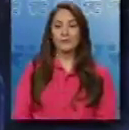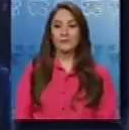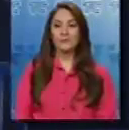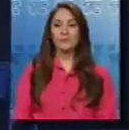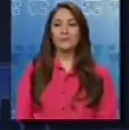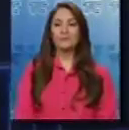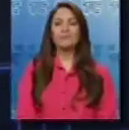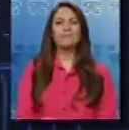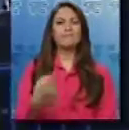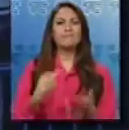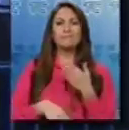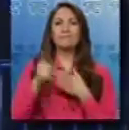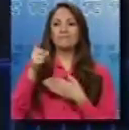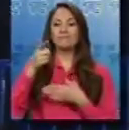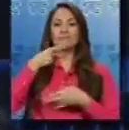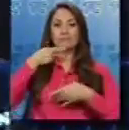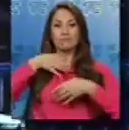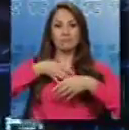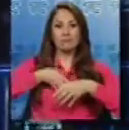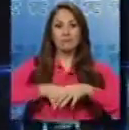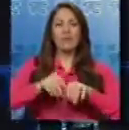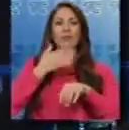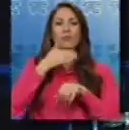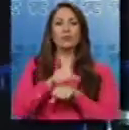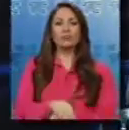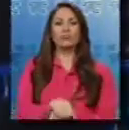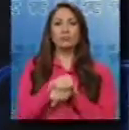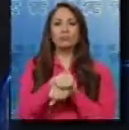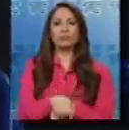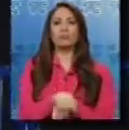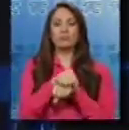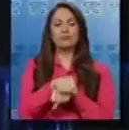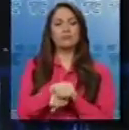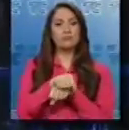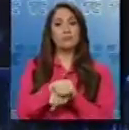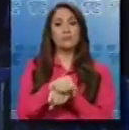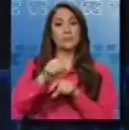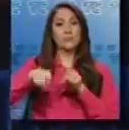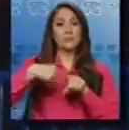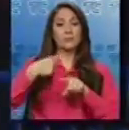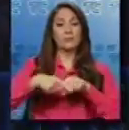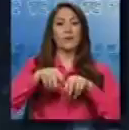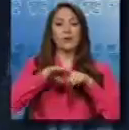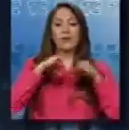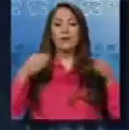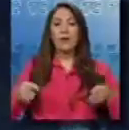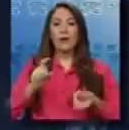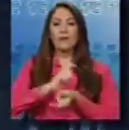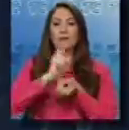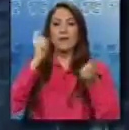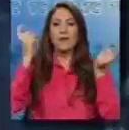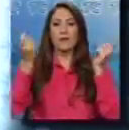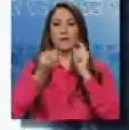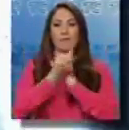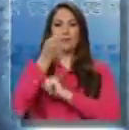1809. Los granaderos de Tarqui ingresaron a la Plaza Grande a caballo. En el balcón presidencial oficiaron su cambio de mando.